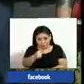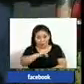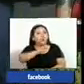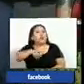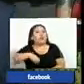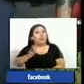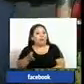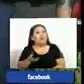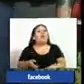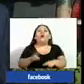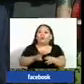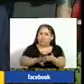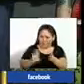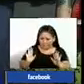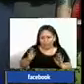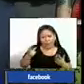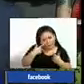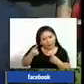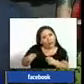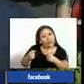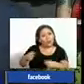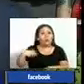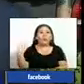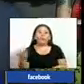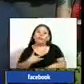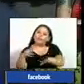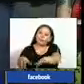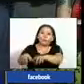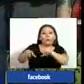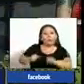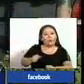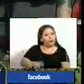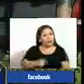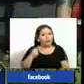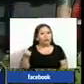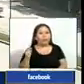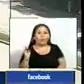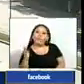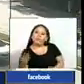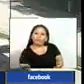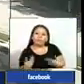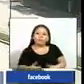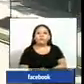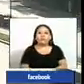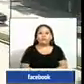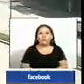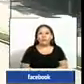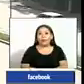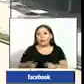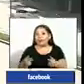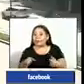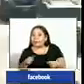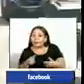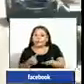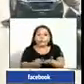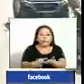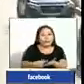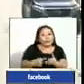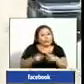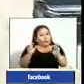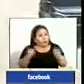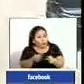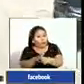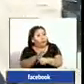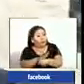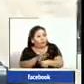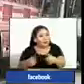la tarifa, pues que se atreva. Nosotros vamos a decomisar de manera inmediata las unidades. Si las condiciones de la pandemia lo permite, a